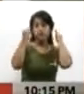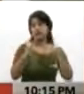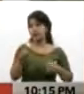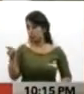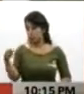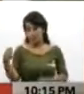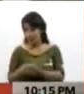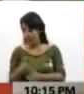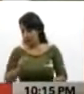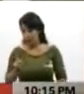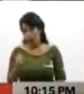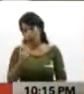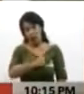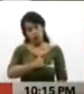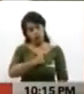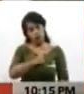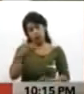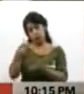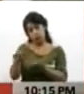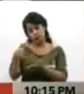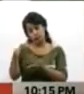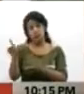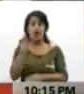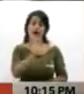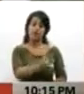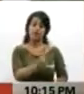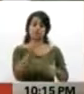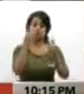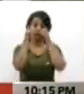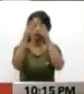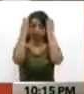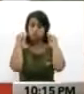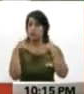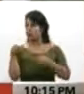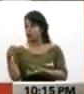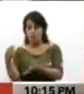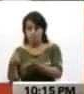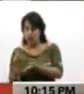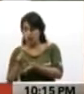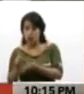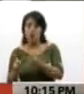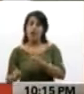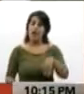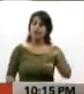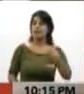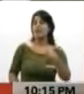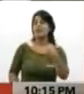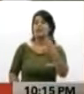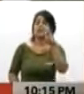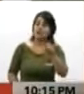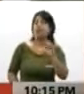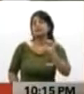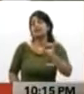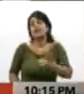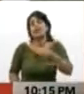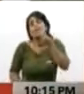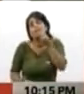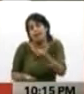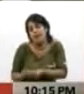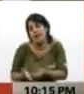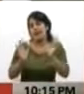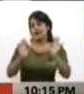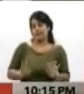si no la paga, si tiene algún problema, y se la entregarán a alguien que sí la pague, como dice él. Alguien que sí tenga cómo pagarla.